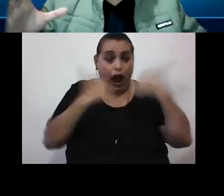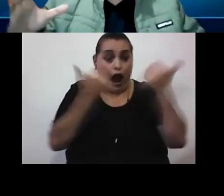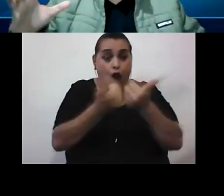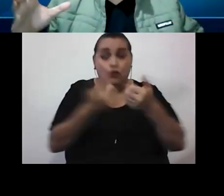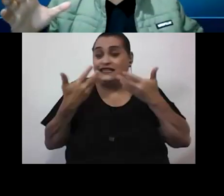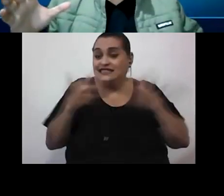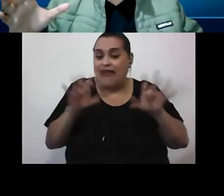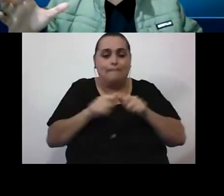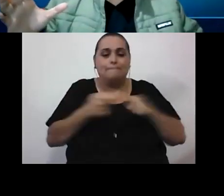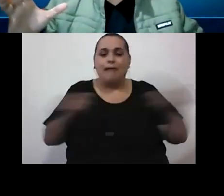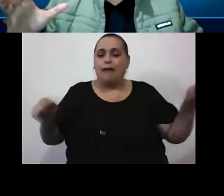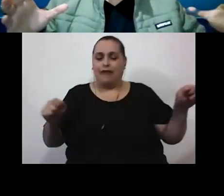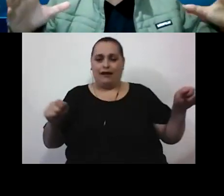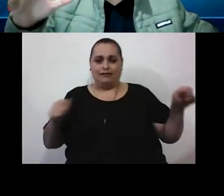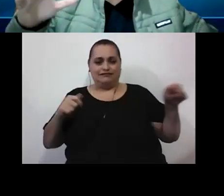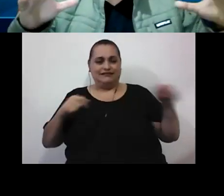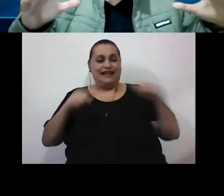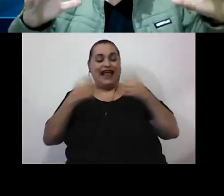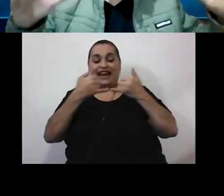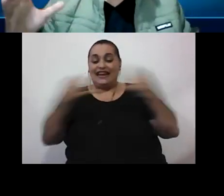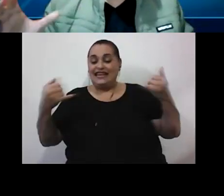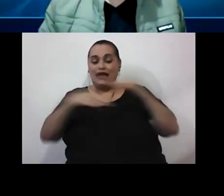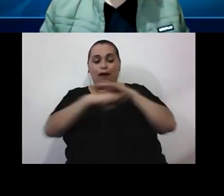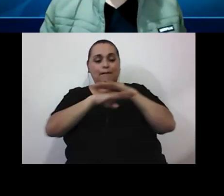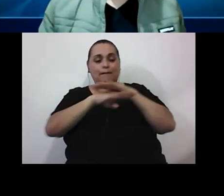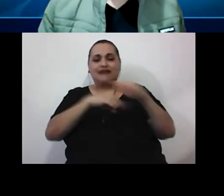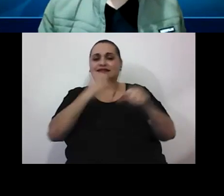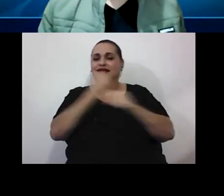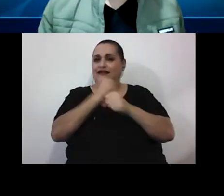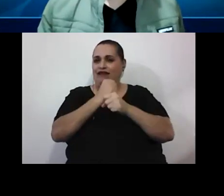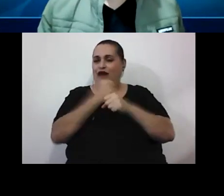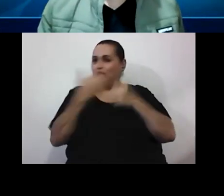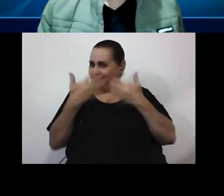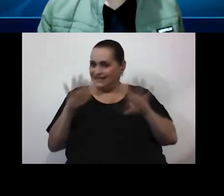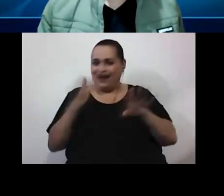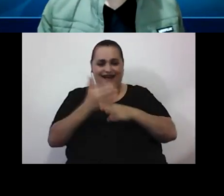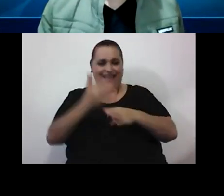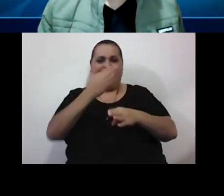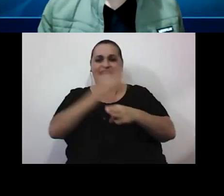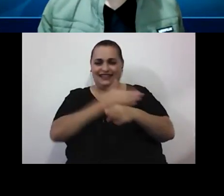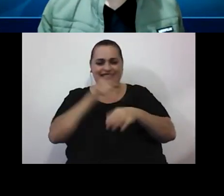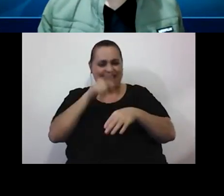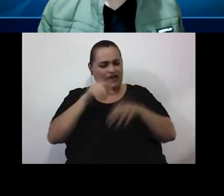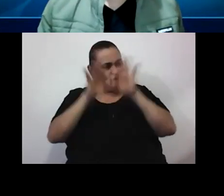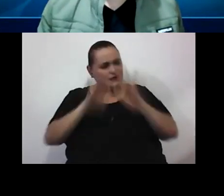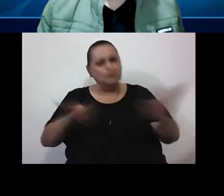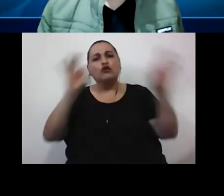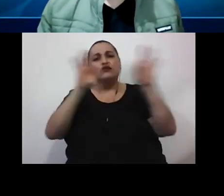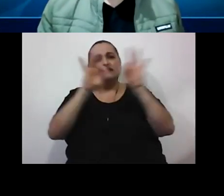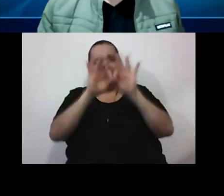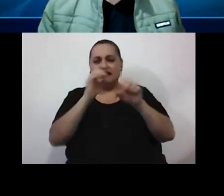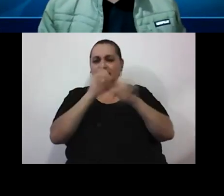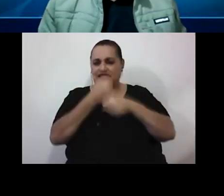línea base de trabajo. No llego en blanco. Eso es muy relevante hacerlo, es una pequeña